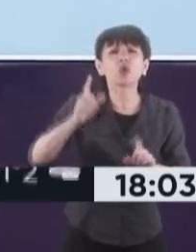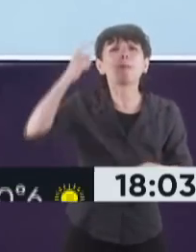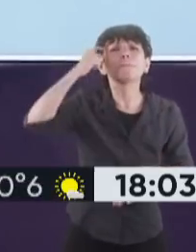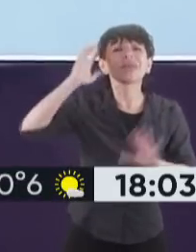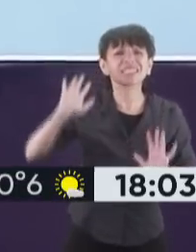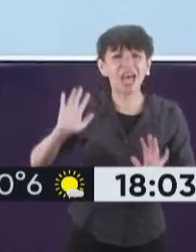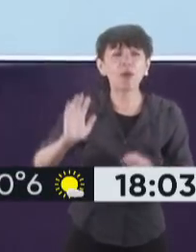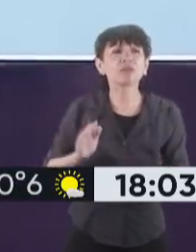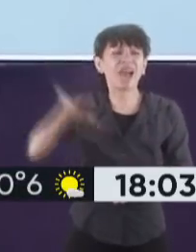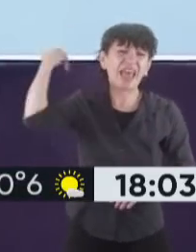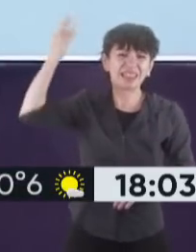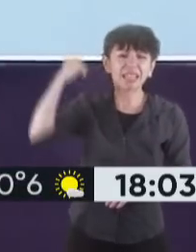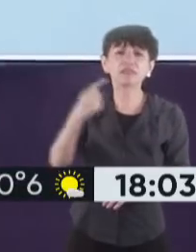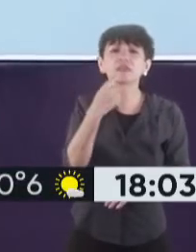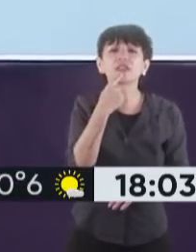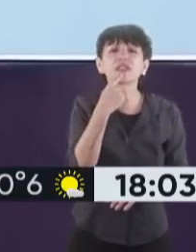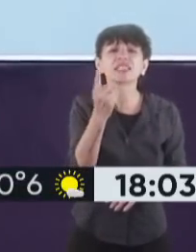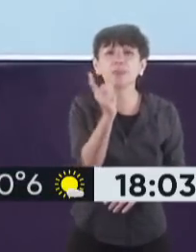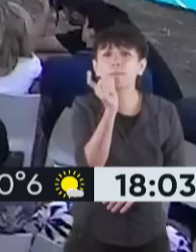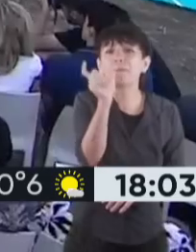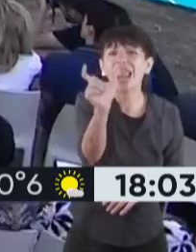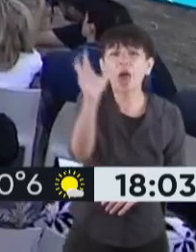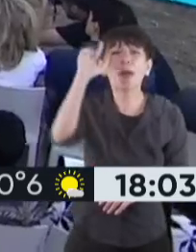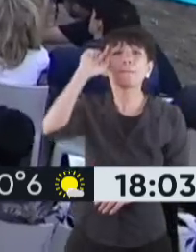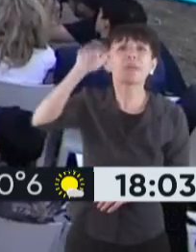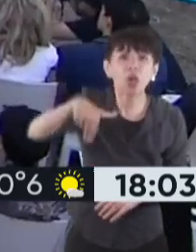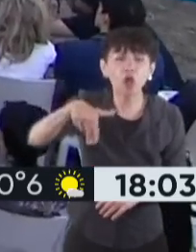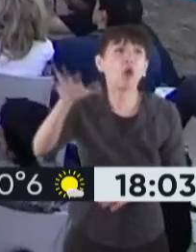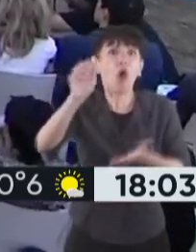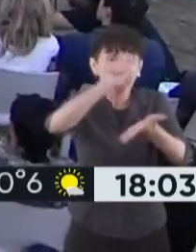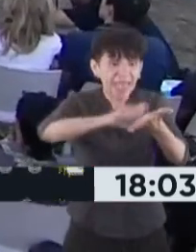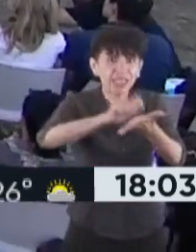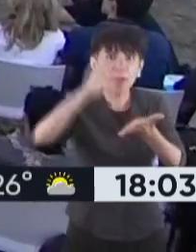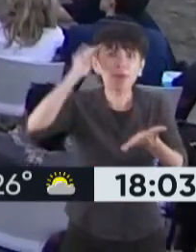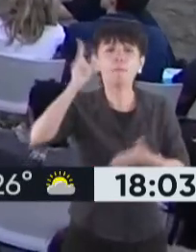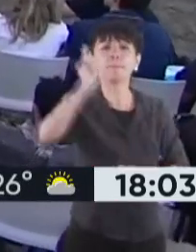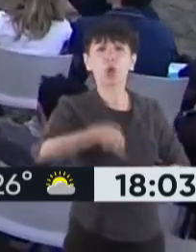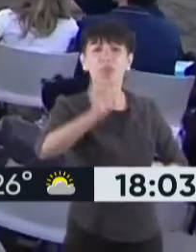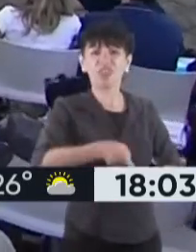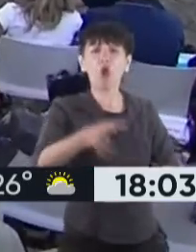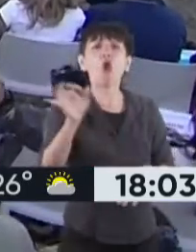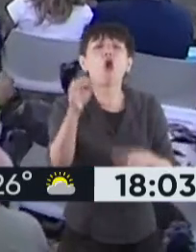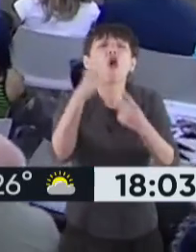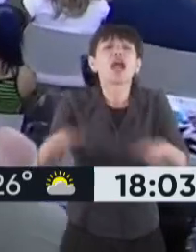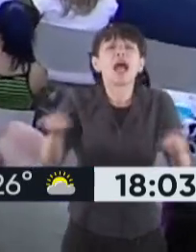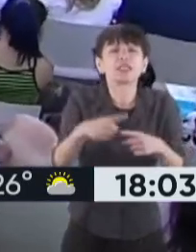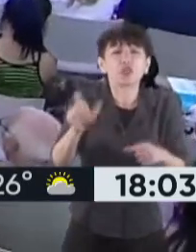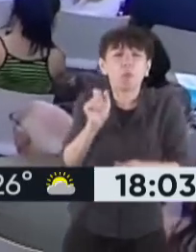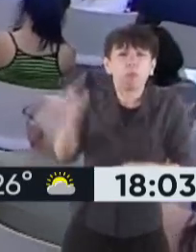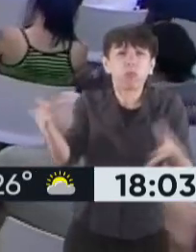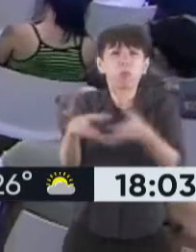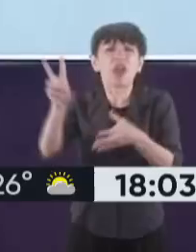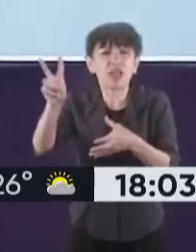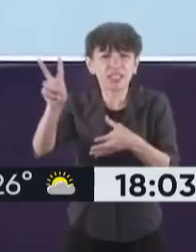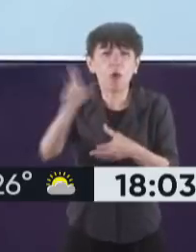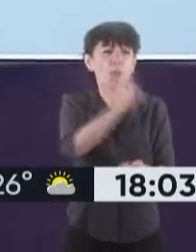la palabra Perón, pronunciarla o escribirla, o prohibían cantar la marcha, el peronismo se iba a